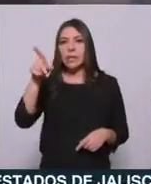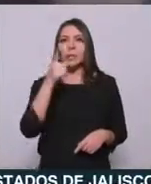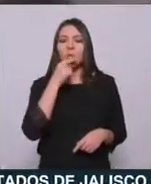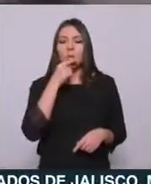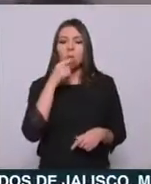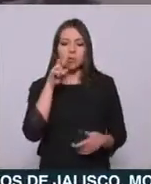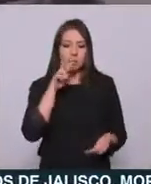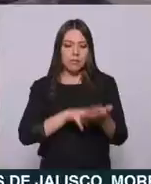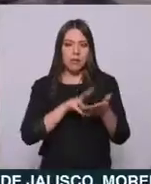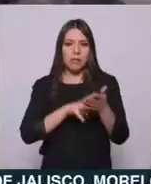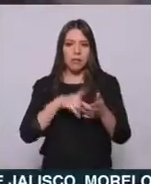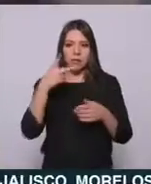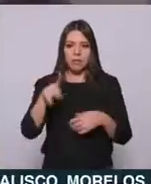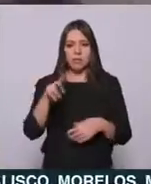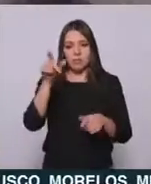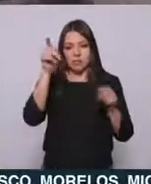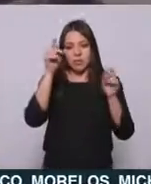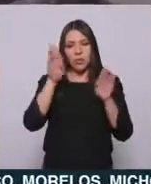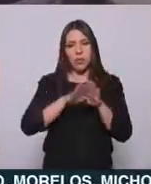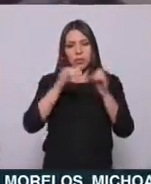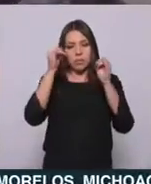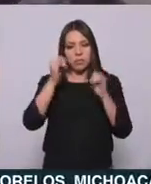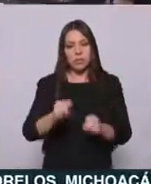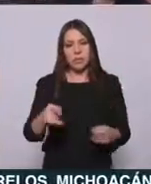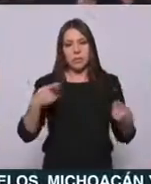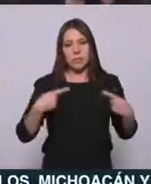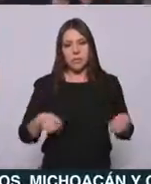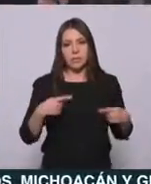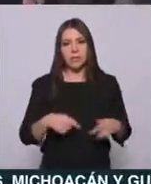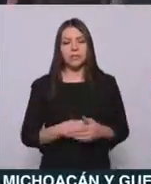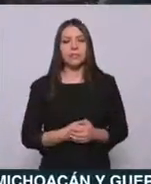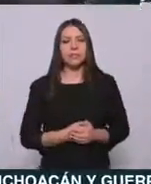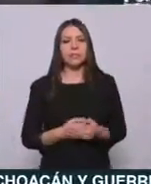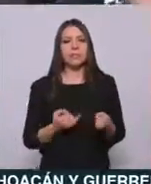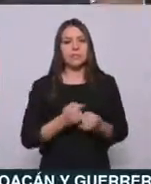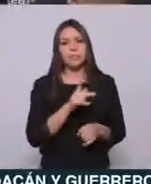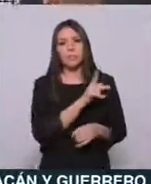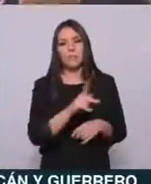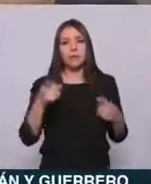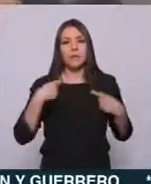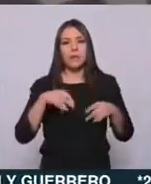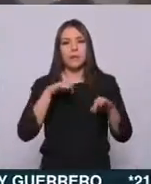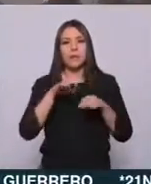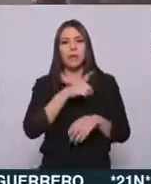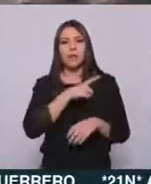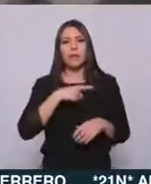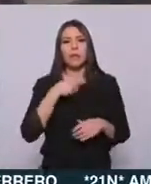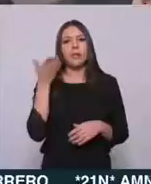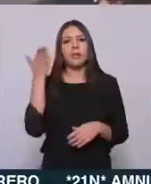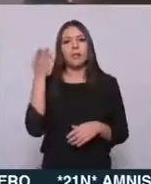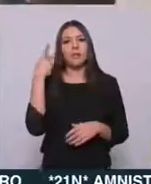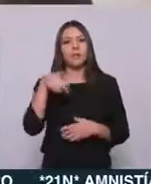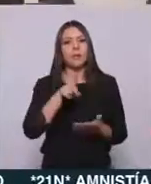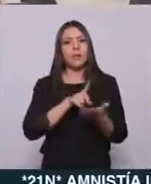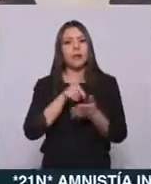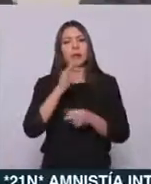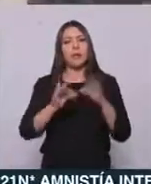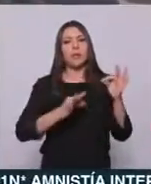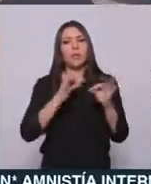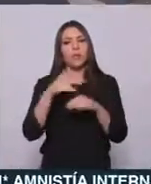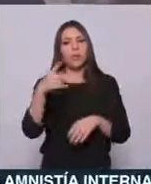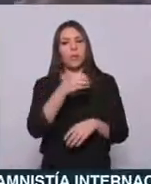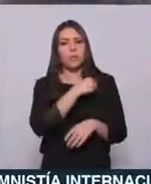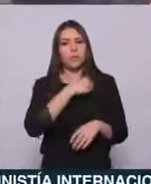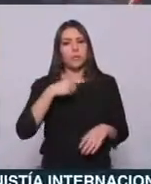personas y a su relación laboral. Como cualquier trabajador, por supuesto que tienen el derecho a exigir sus derechos y ellos cumplir con sus obligaciones.